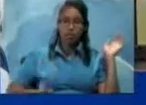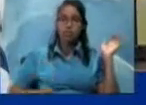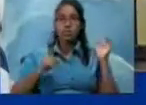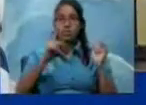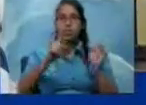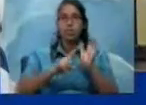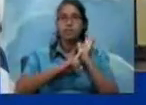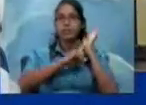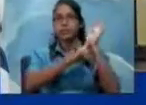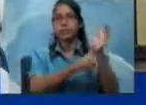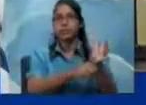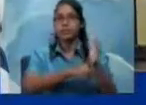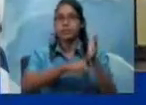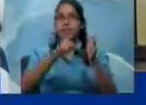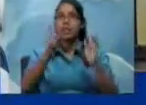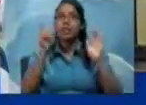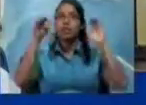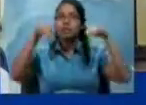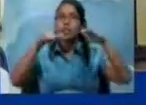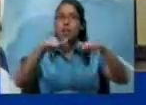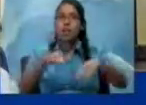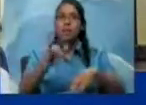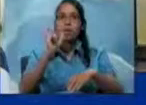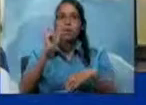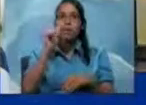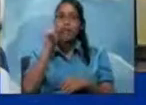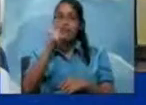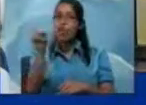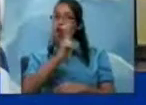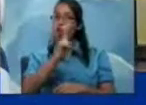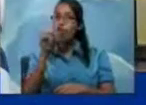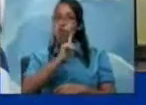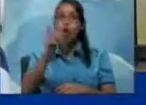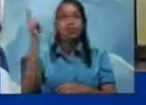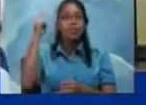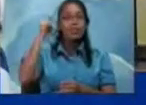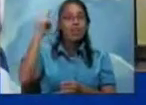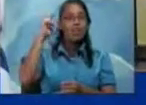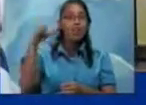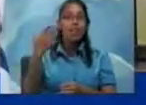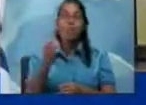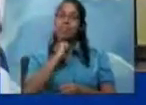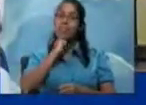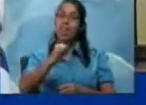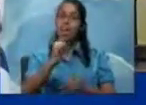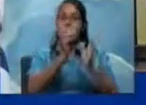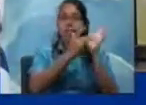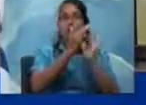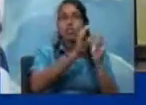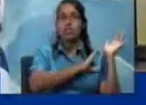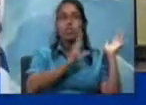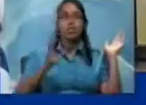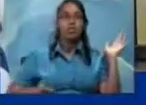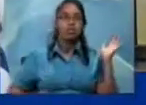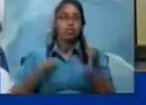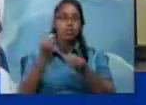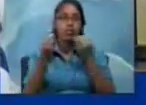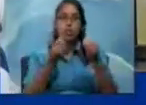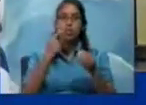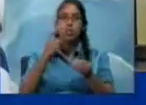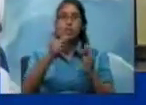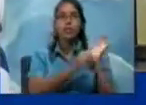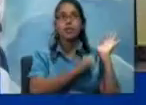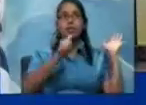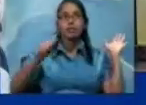se presentó en la playa y ellos no sabían que era Jesús cómo les dijo el